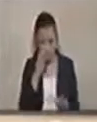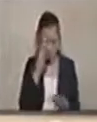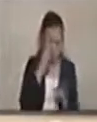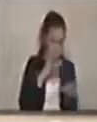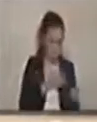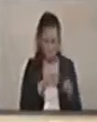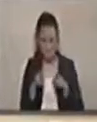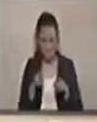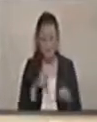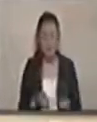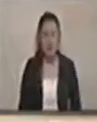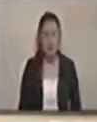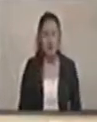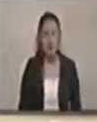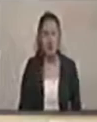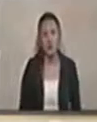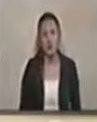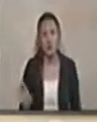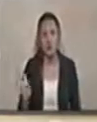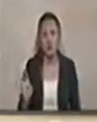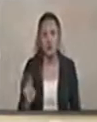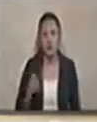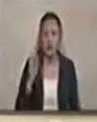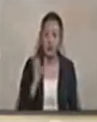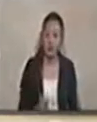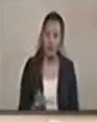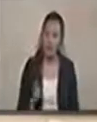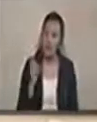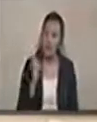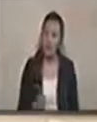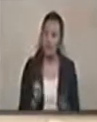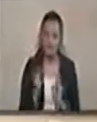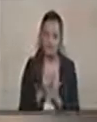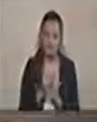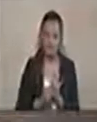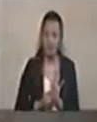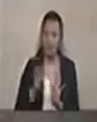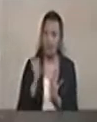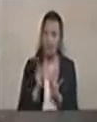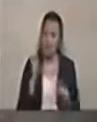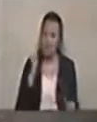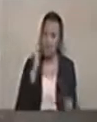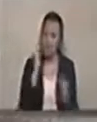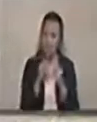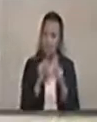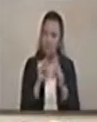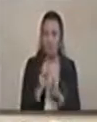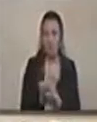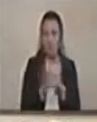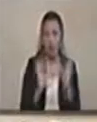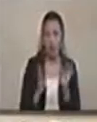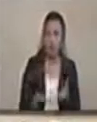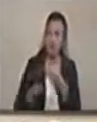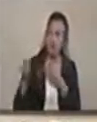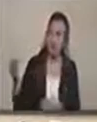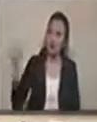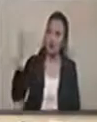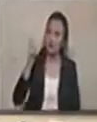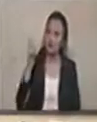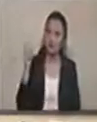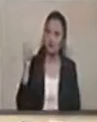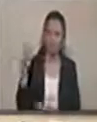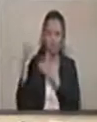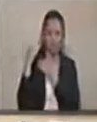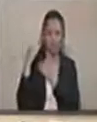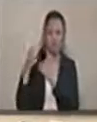darle dientes, un criterio objetivo a las autoridades para poder diferenciar claramente